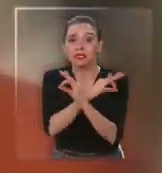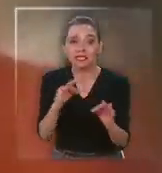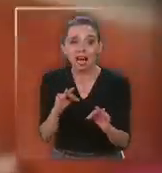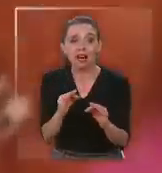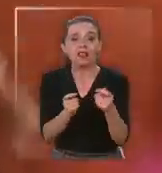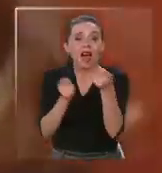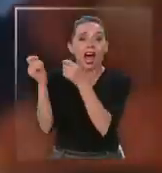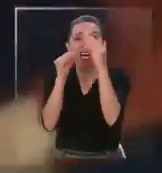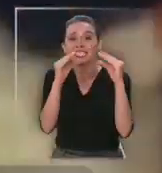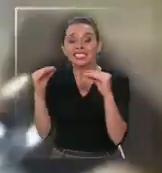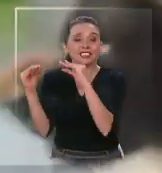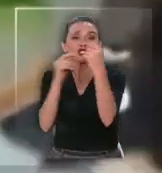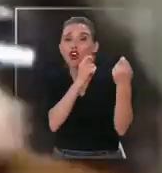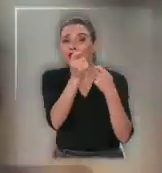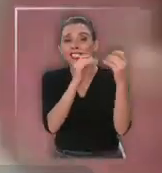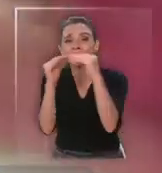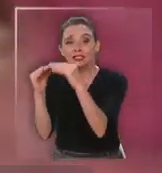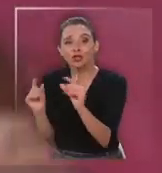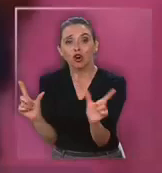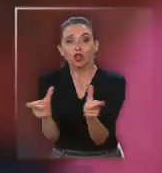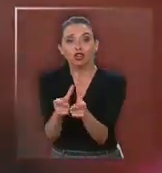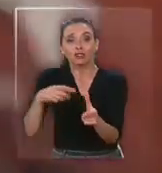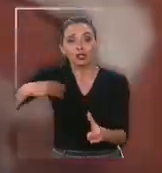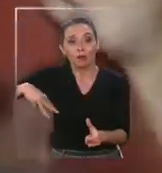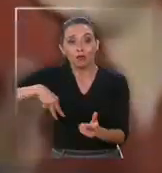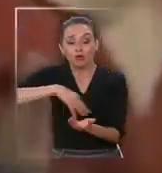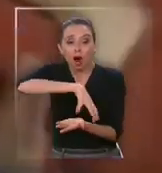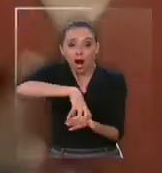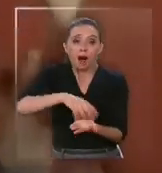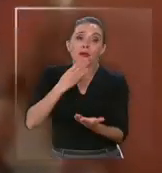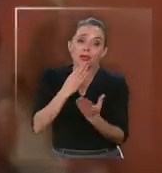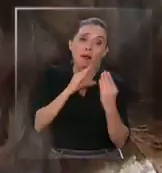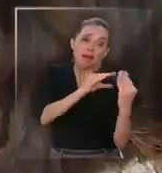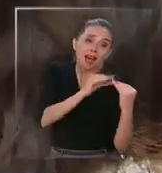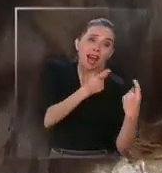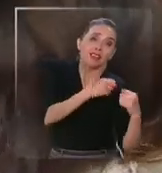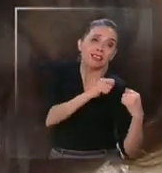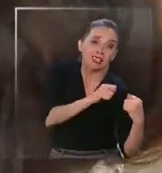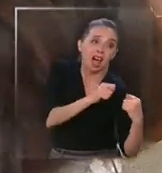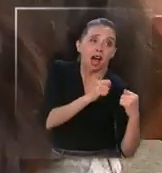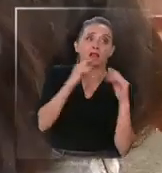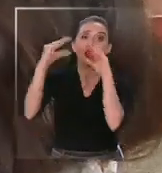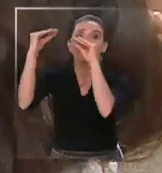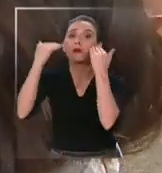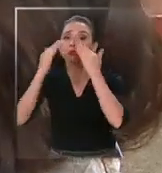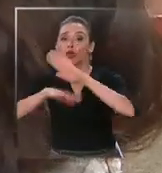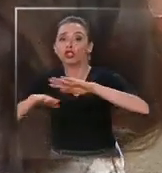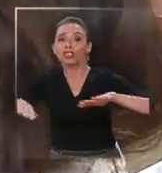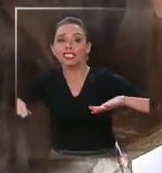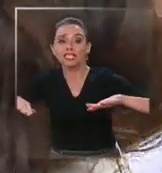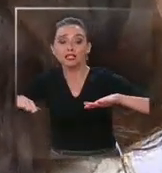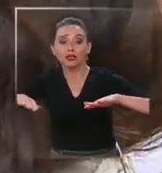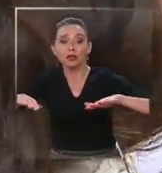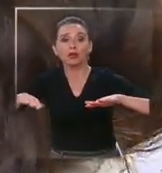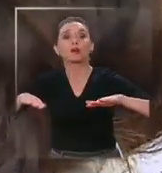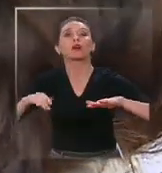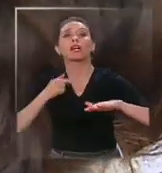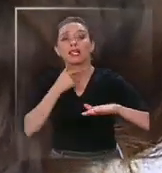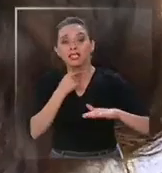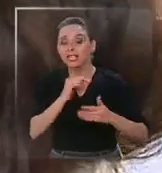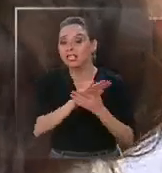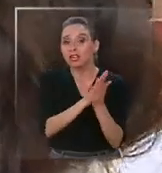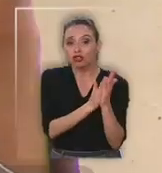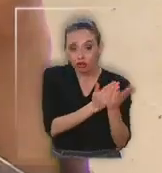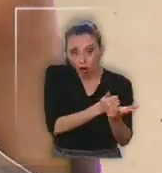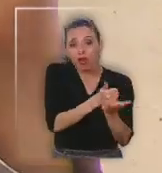Las gestiones abundan, incluso en el Consejo Municipal de la Comuna también intentarán interceder por los niños. Están abiertos a entregar